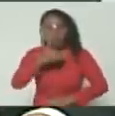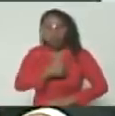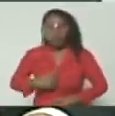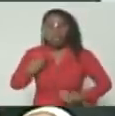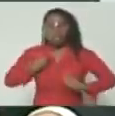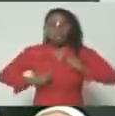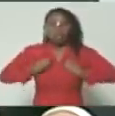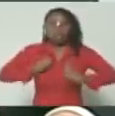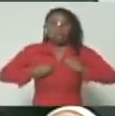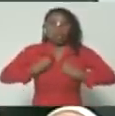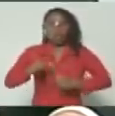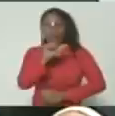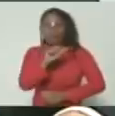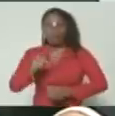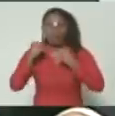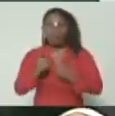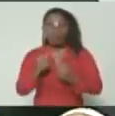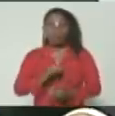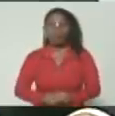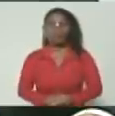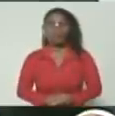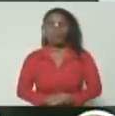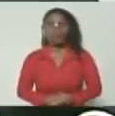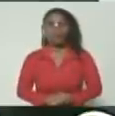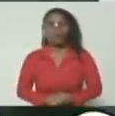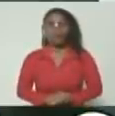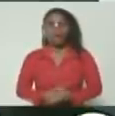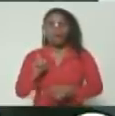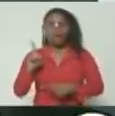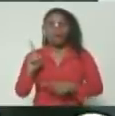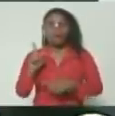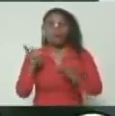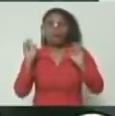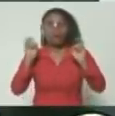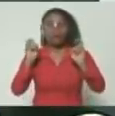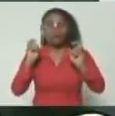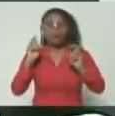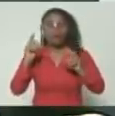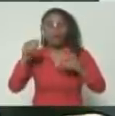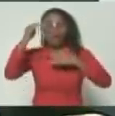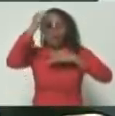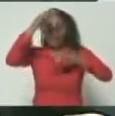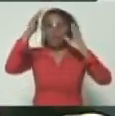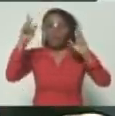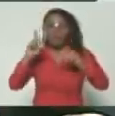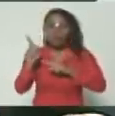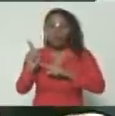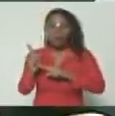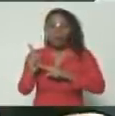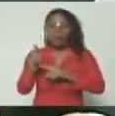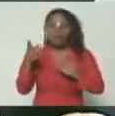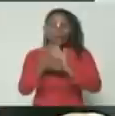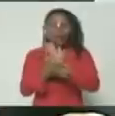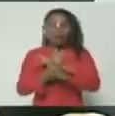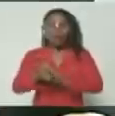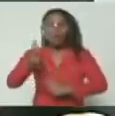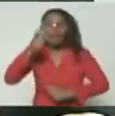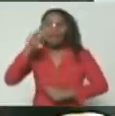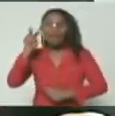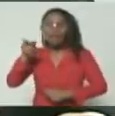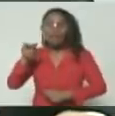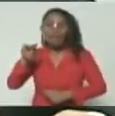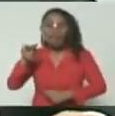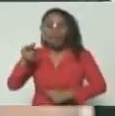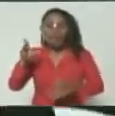es la semana radical. Las alcabalas, presidente. Póngale atención a las alcabalas. Póngale atención a las